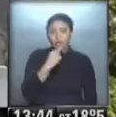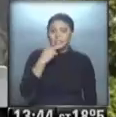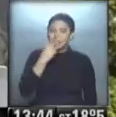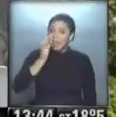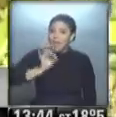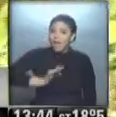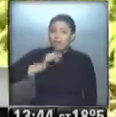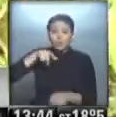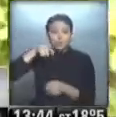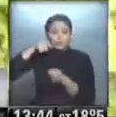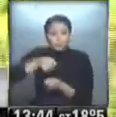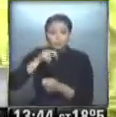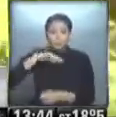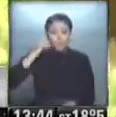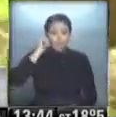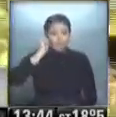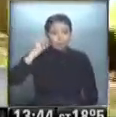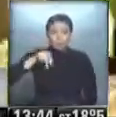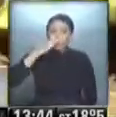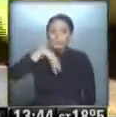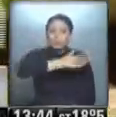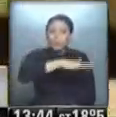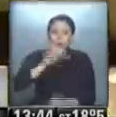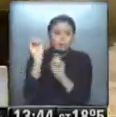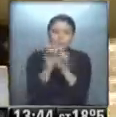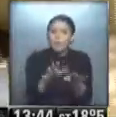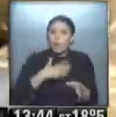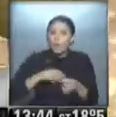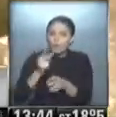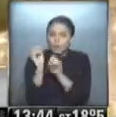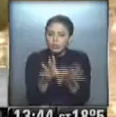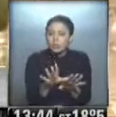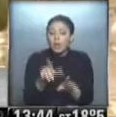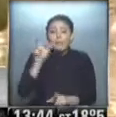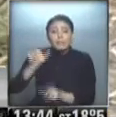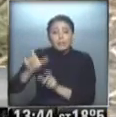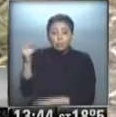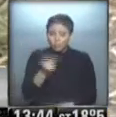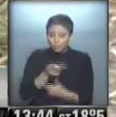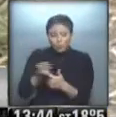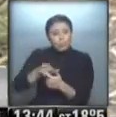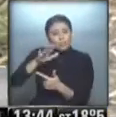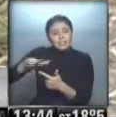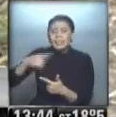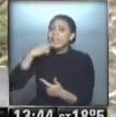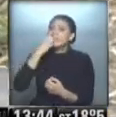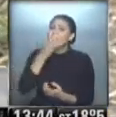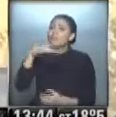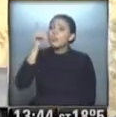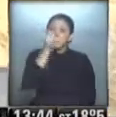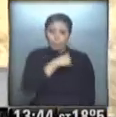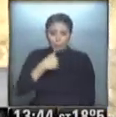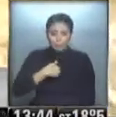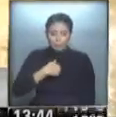arrojaron a un aljibe en un barrio periférico de maldonado de acuerdo con el testimonio de los atacantes que declararon en presencia de sus padres fueron